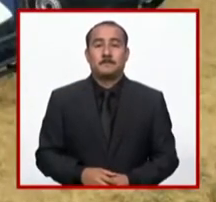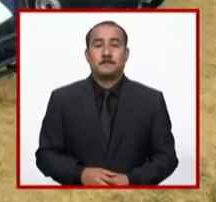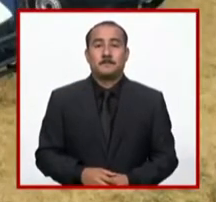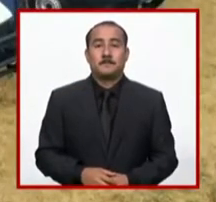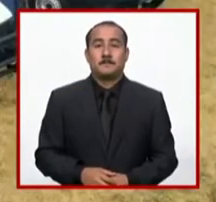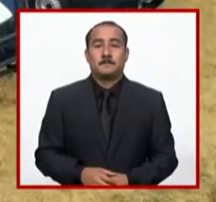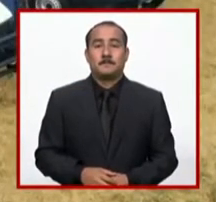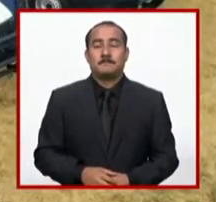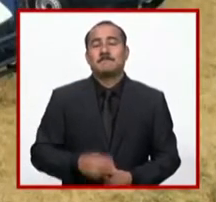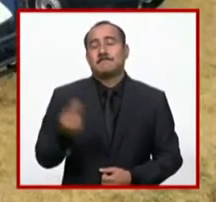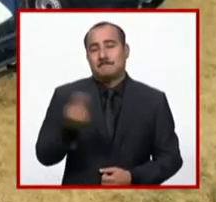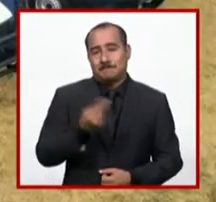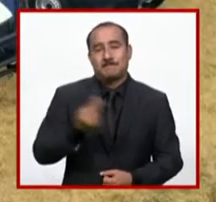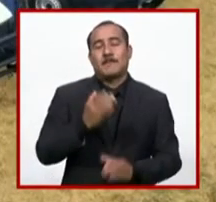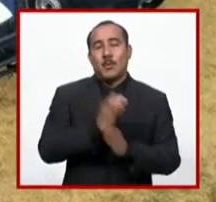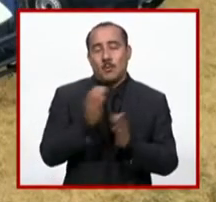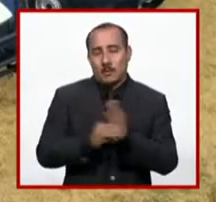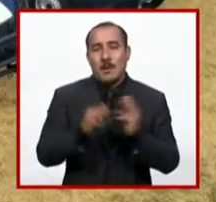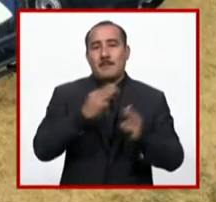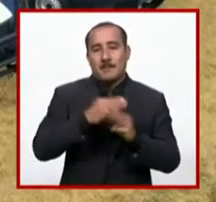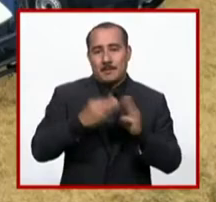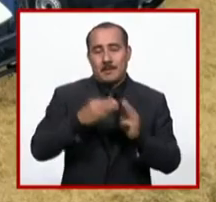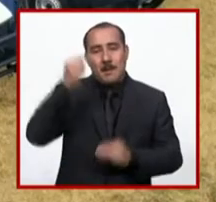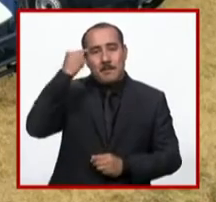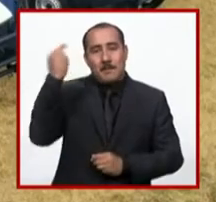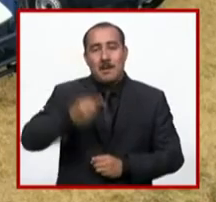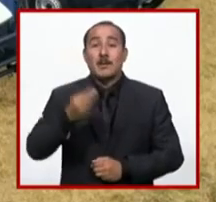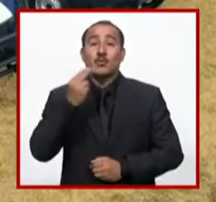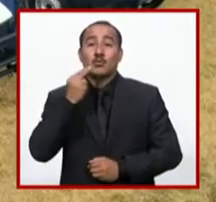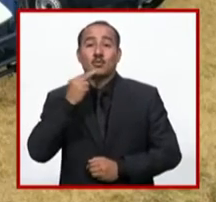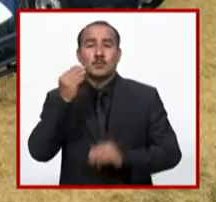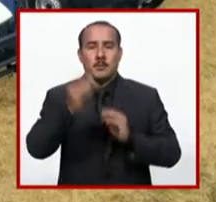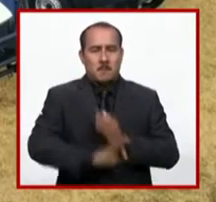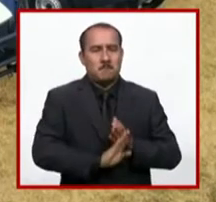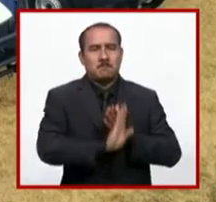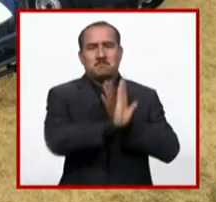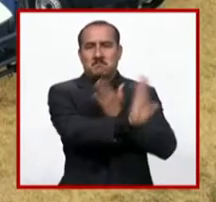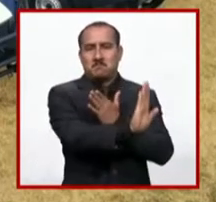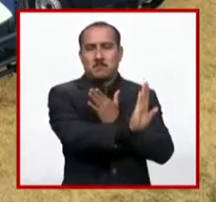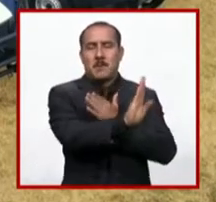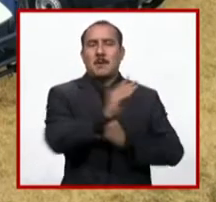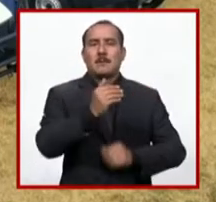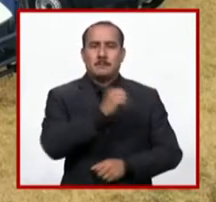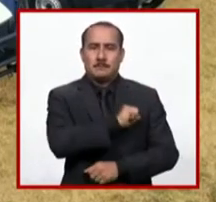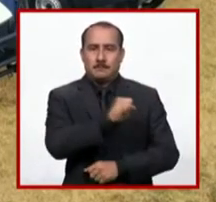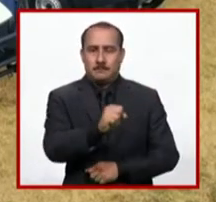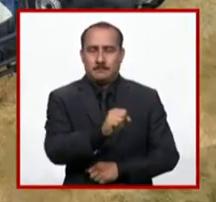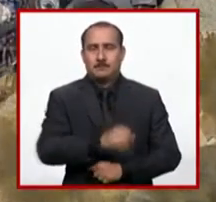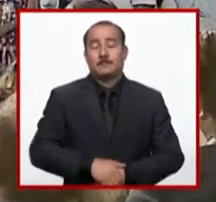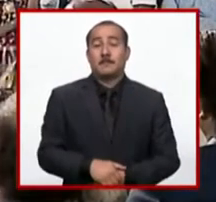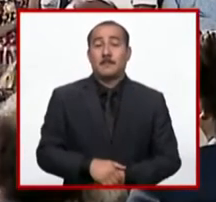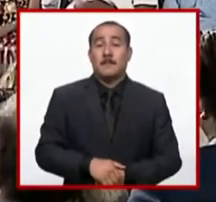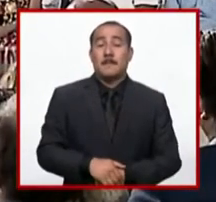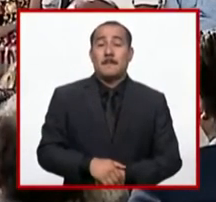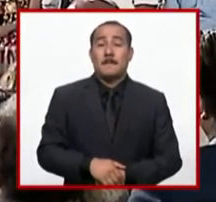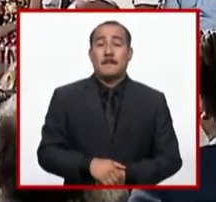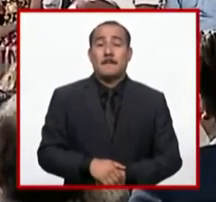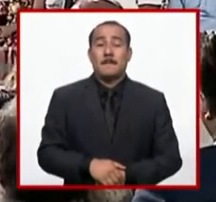no se puede enfrentar a la delincuencia organizada. De los 25 objetivos prioritarios, de los